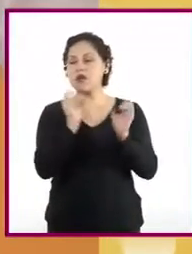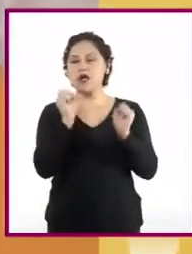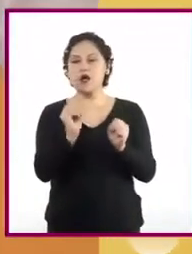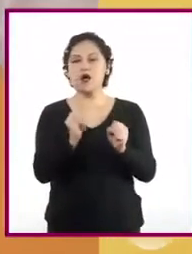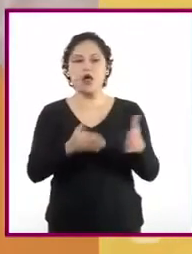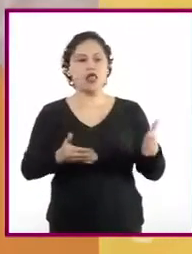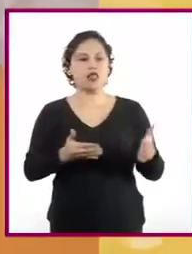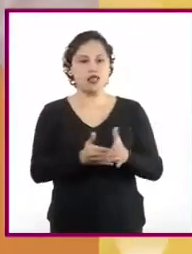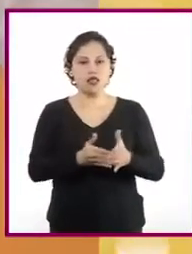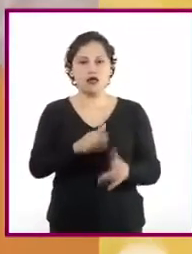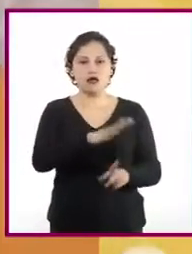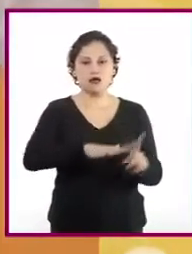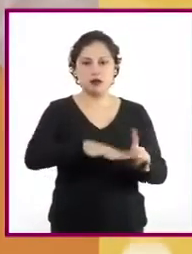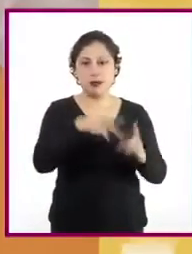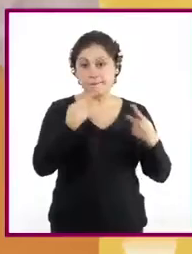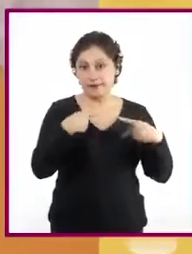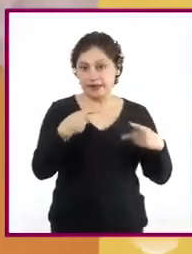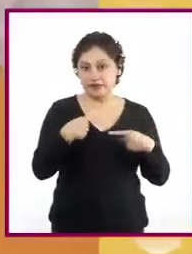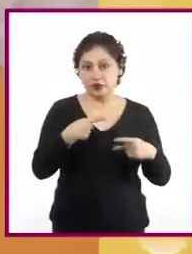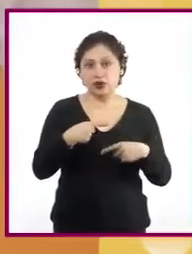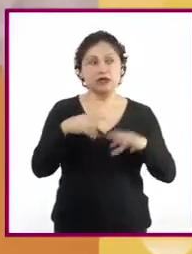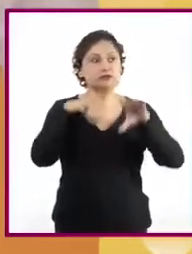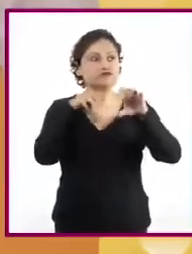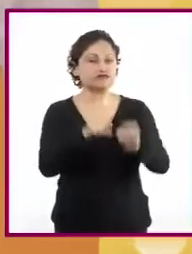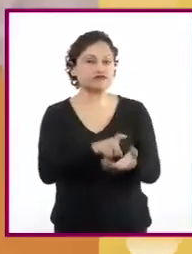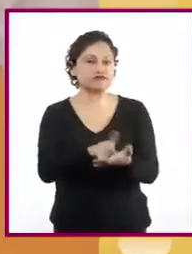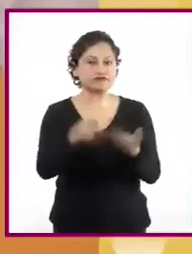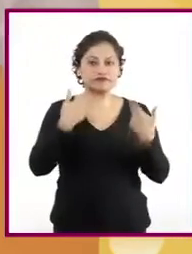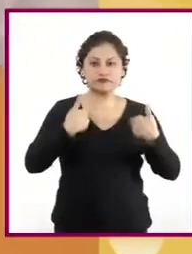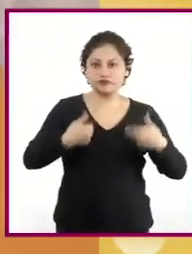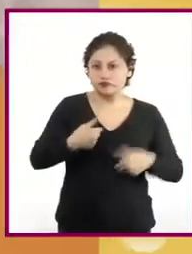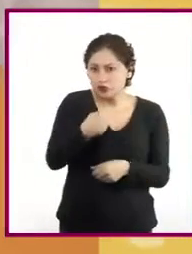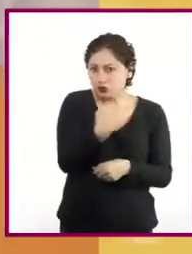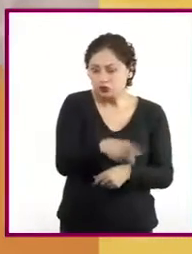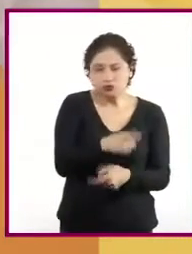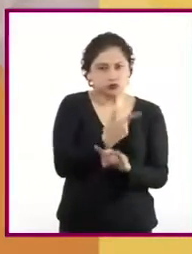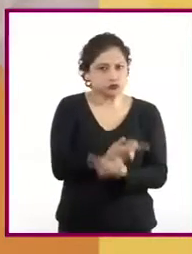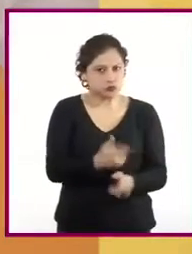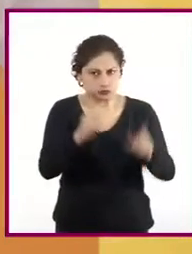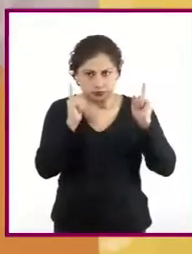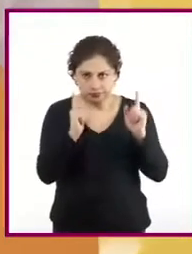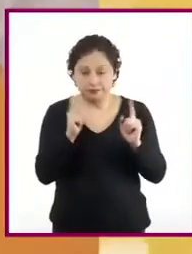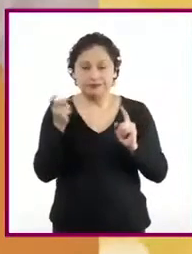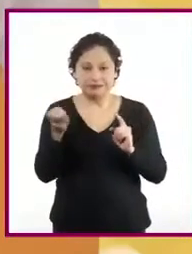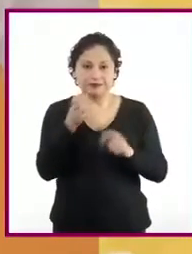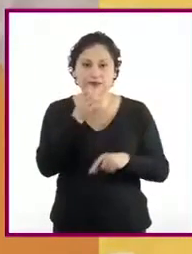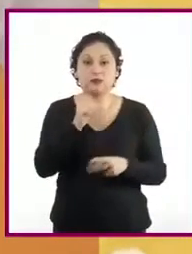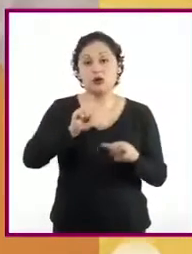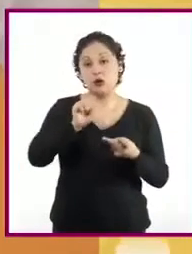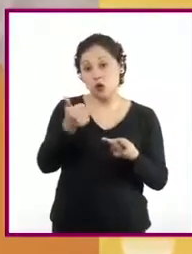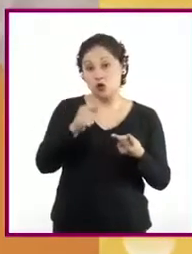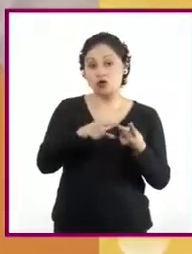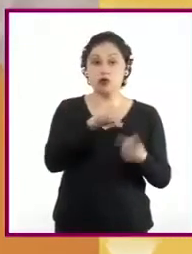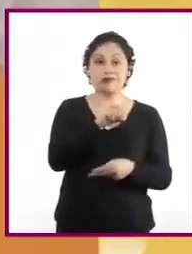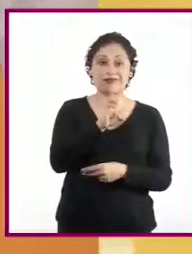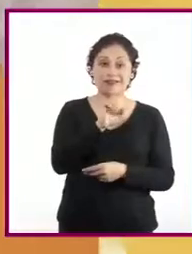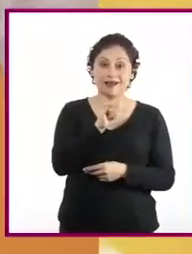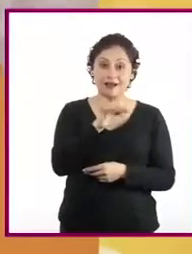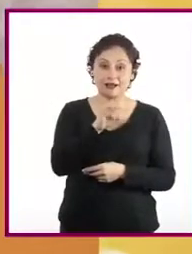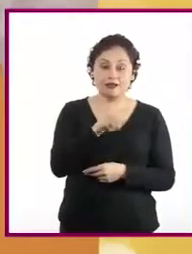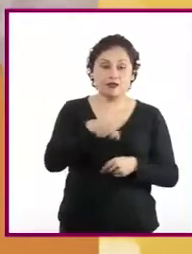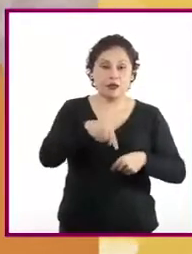pueda gozar de manera permanente y regular de un derecho. Y un delito sería una acción